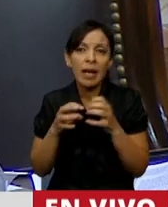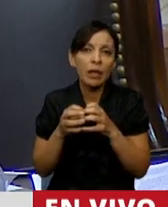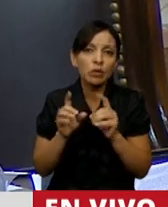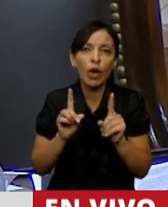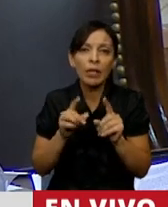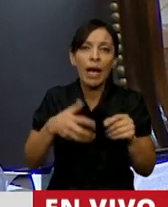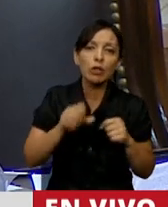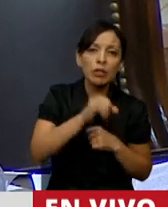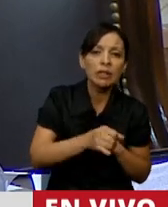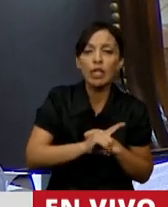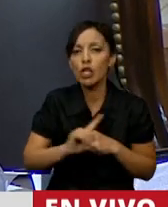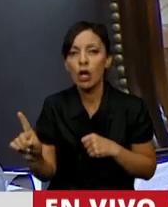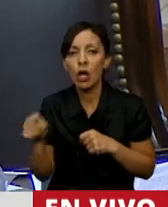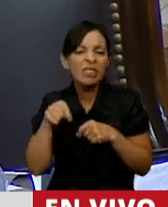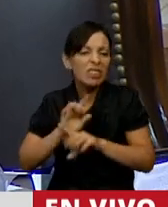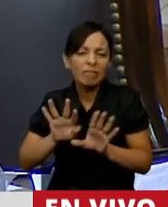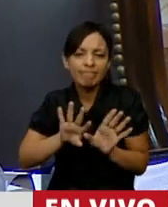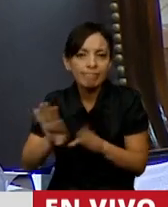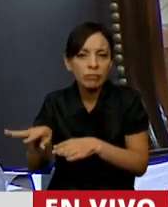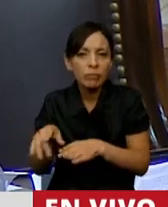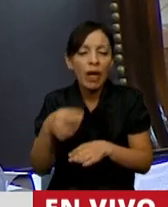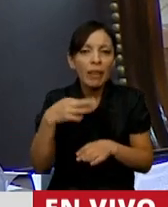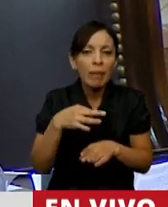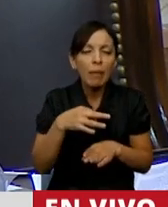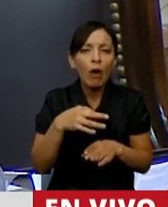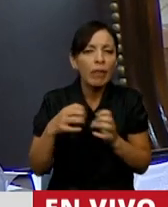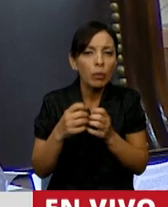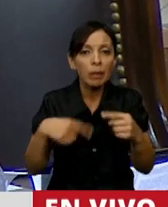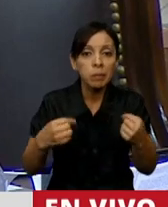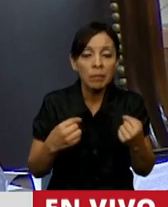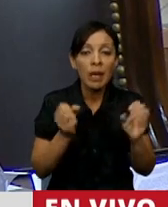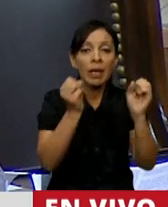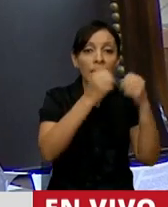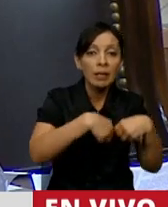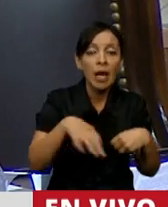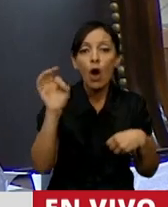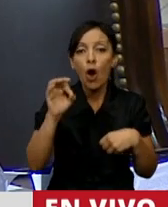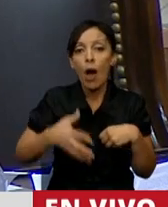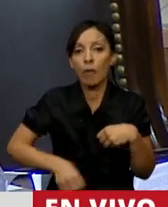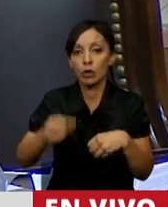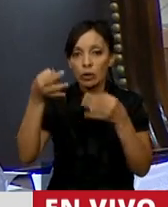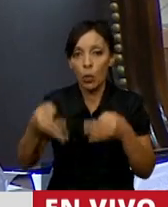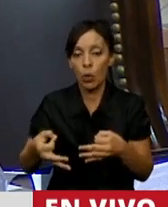aborto sí o aborto no. Estamos discutiendo clandestinidad o aborto seguro.